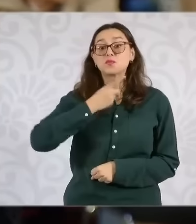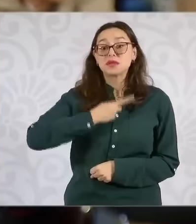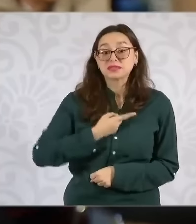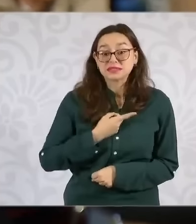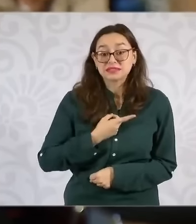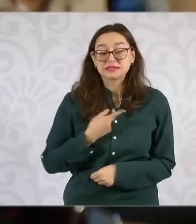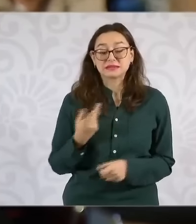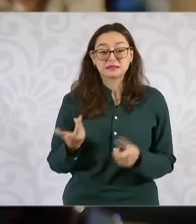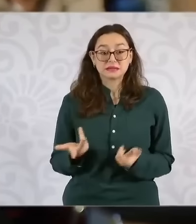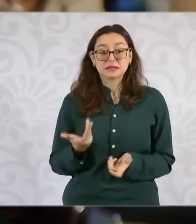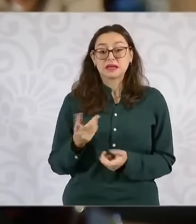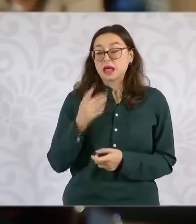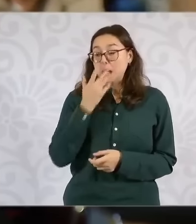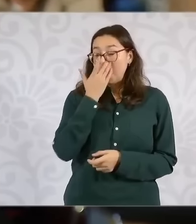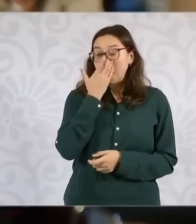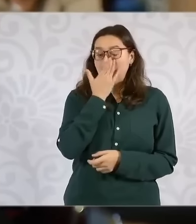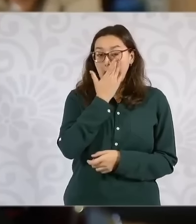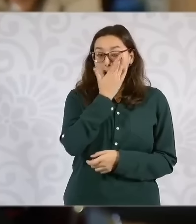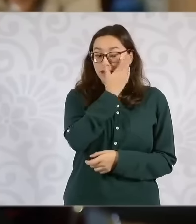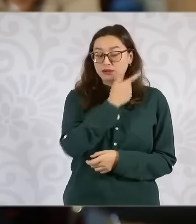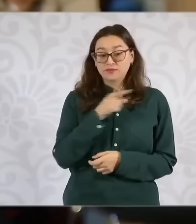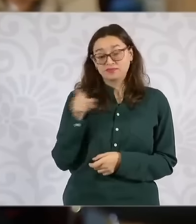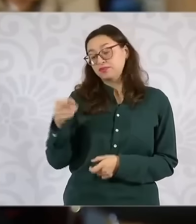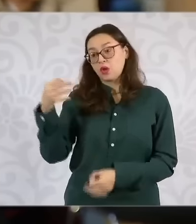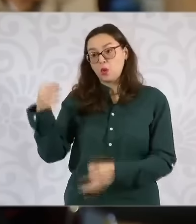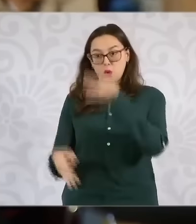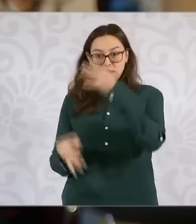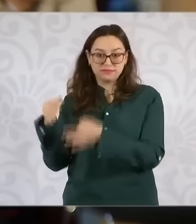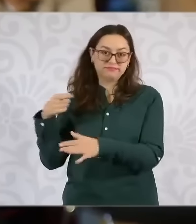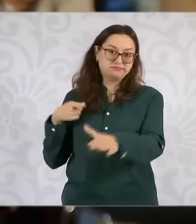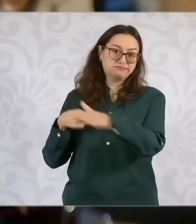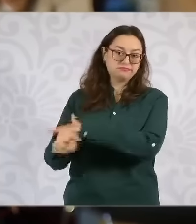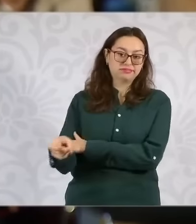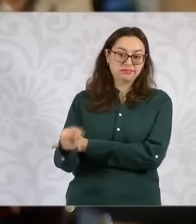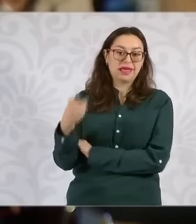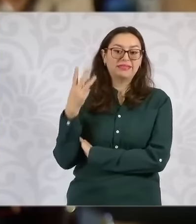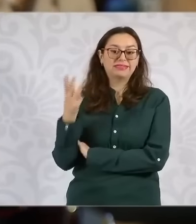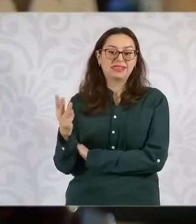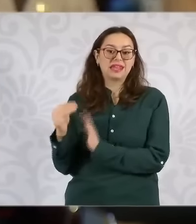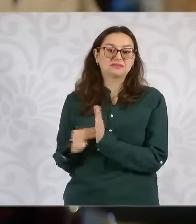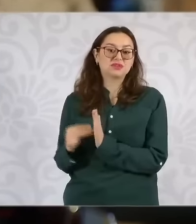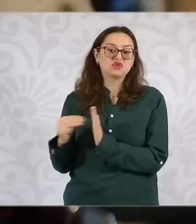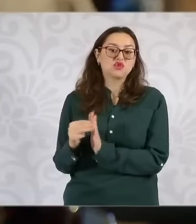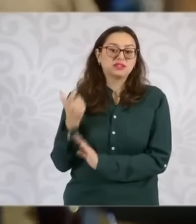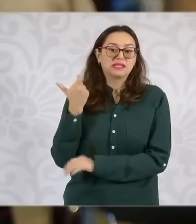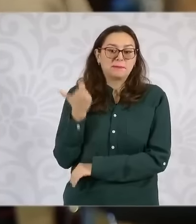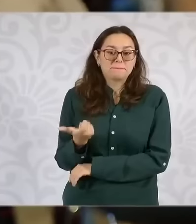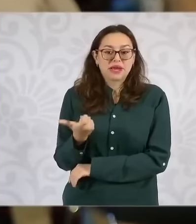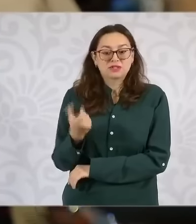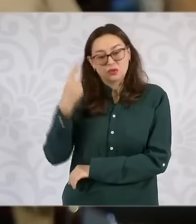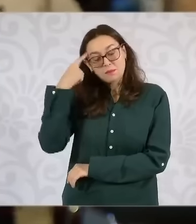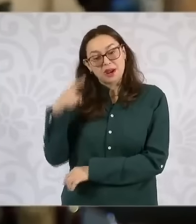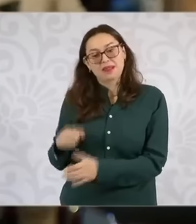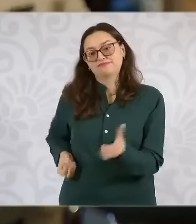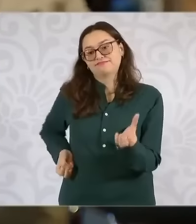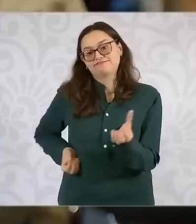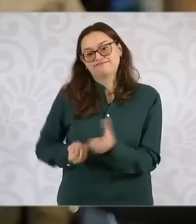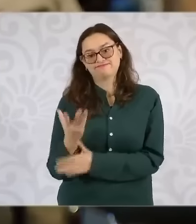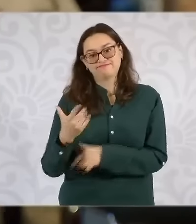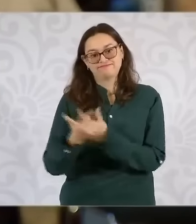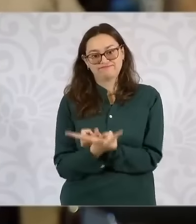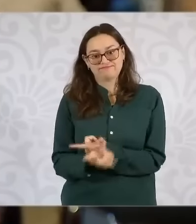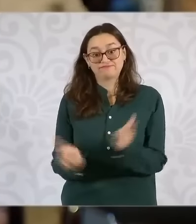3,5 millones de pesos que le están dando le quieren cambiar al juez o ya le cambiaron al juez. Hoy tienen su audiencia a las 10 de la mañana para que él salga libre.